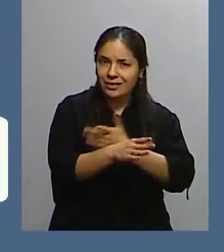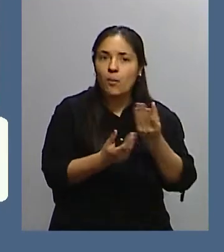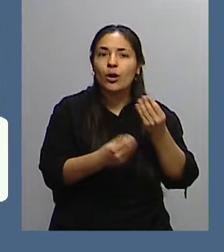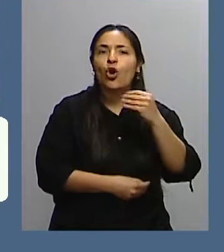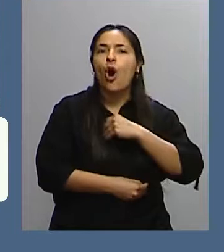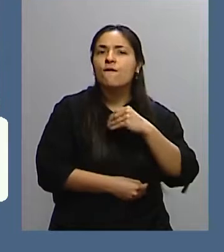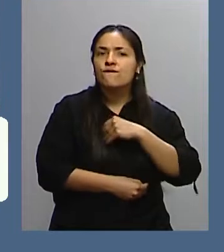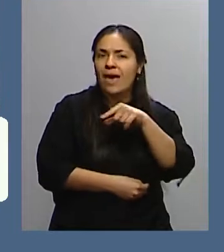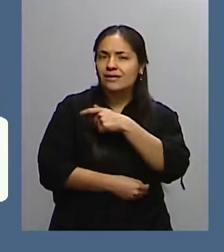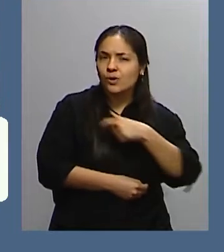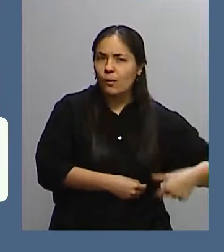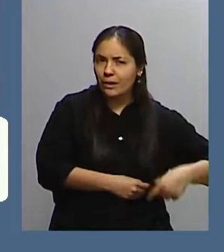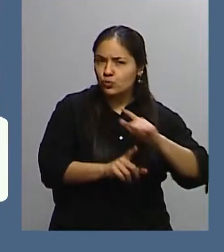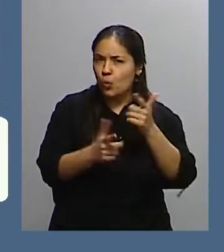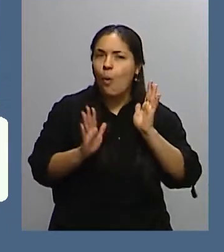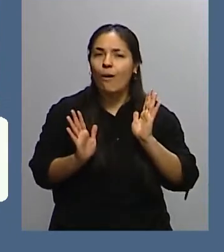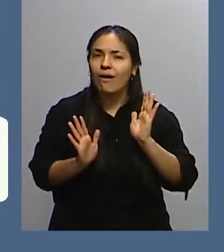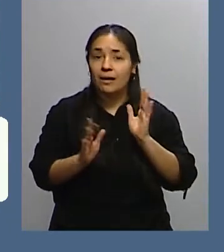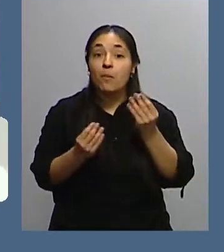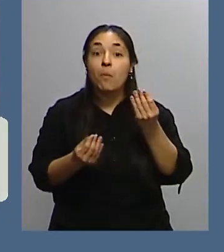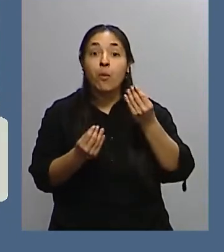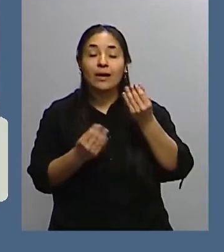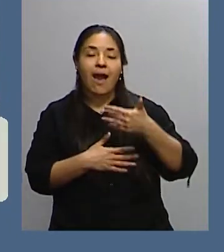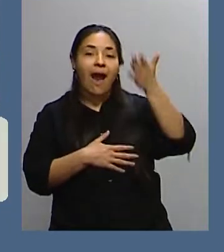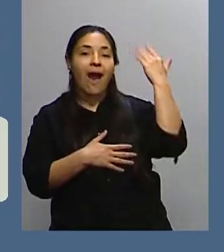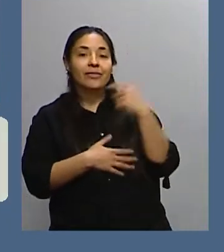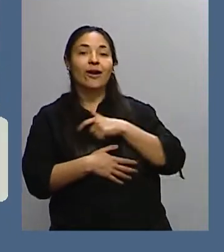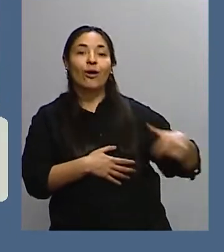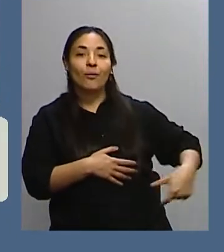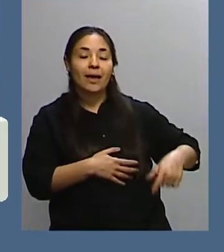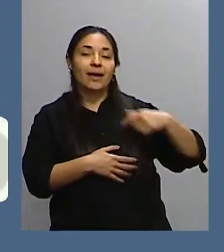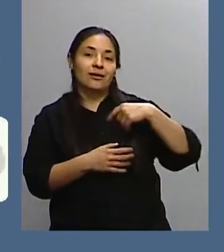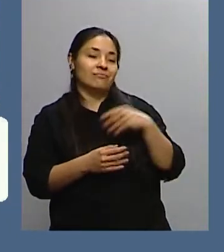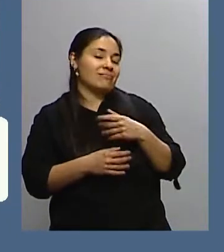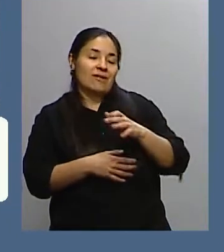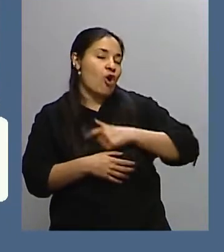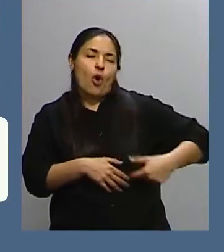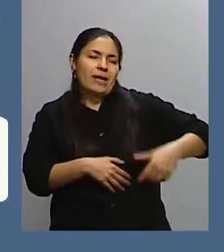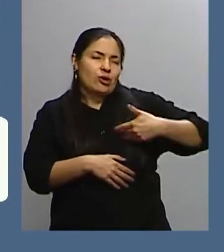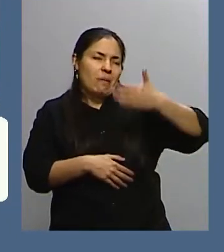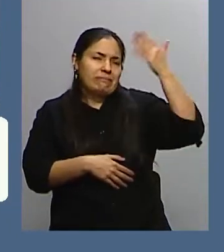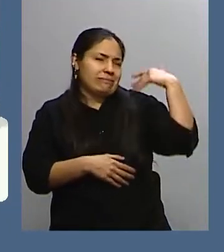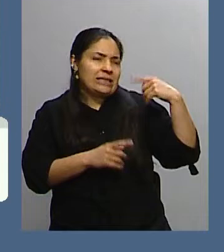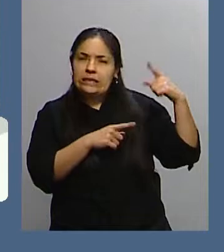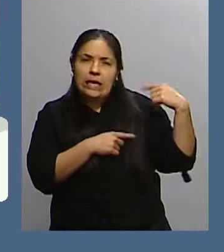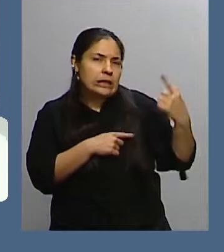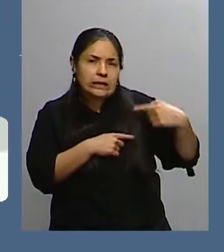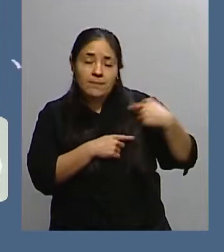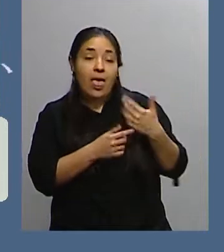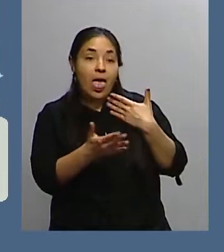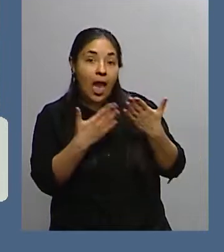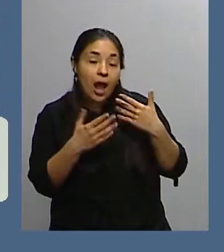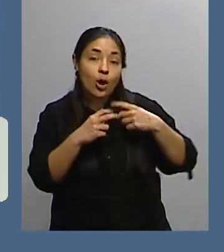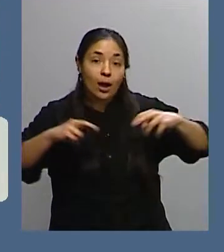del diálogo, porque muchos gobiernos en el pasado, y ha sido la totalidad de los gobiernos del pasado, más que diálogo han